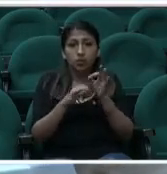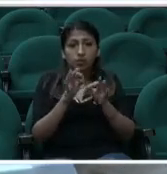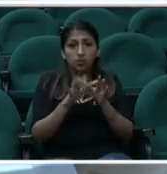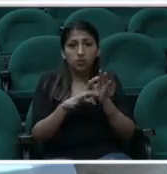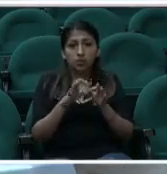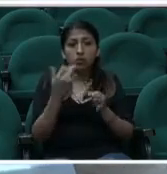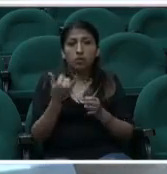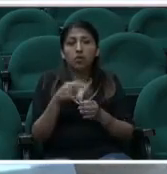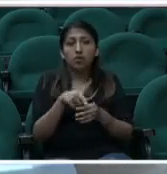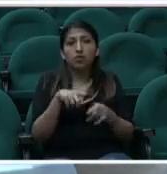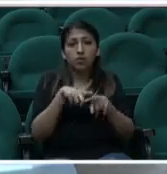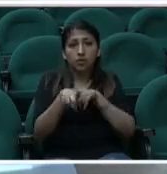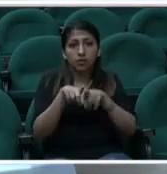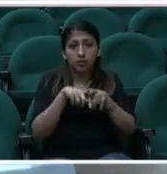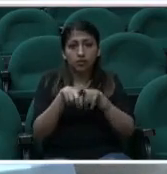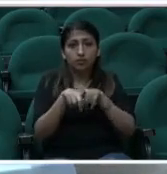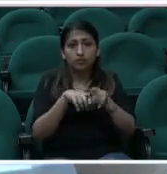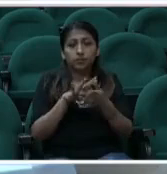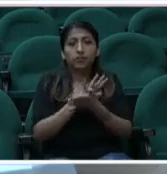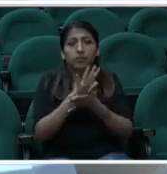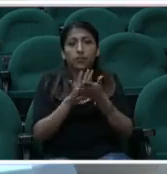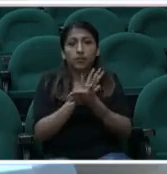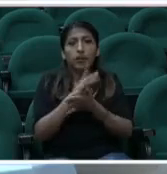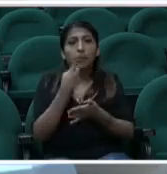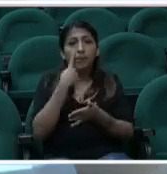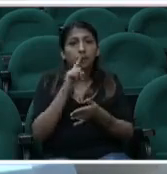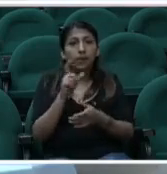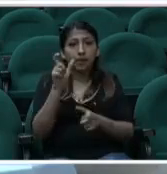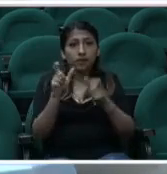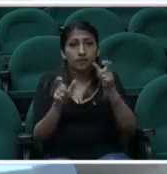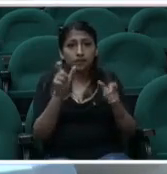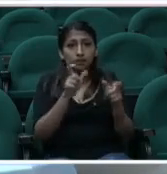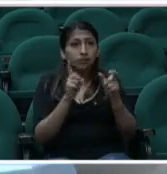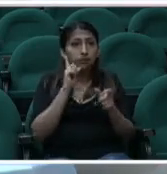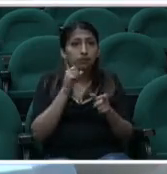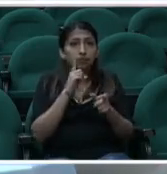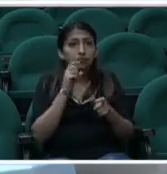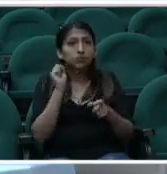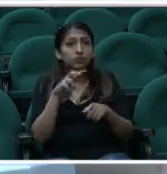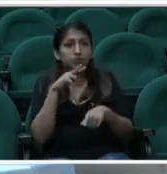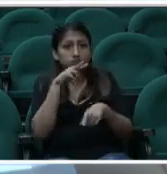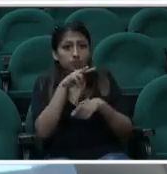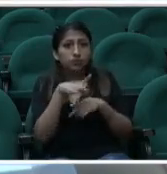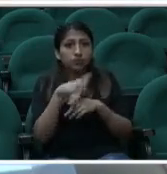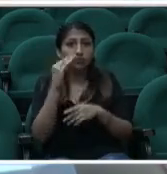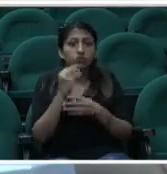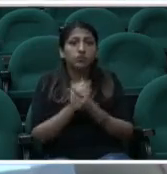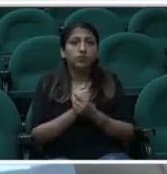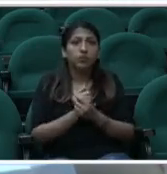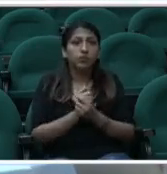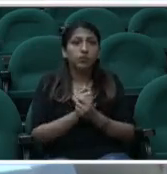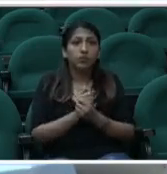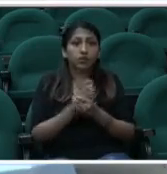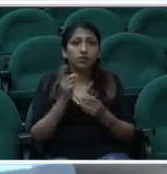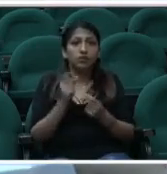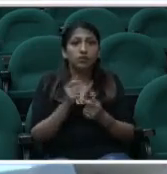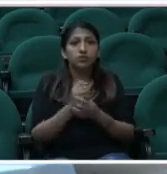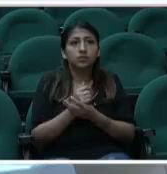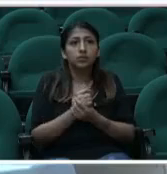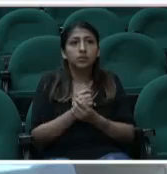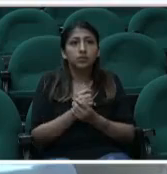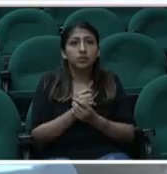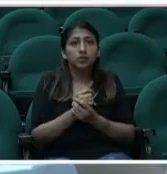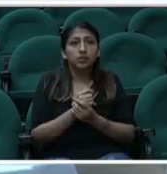este evento en enseñas para que quienes así lo necesitan lo puedan hacer listo estamos listos ya sí